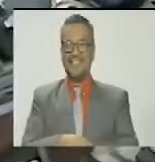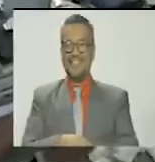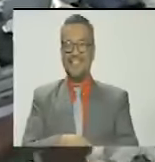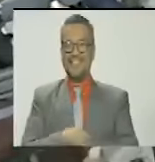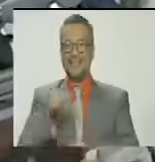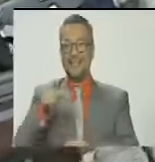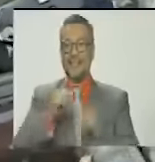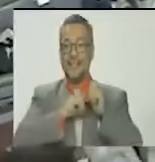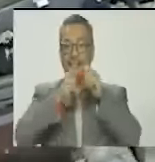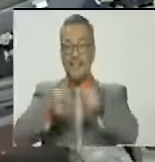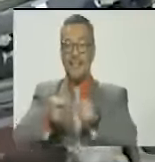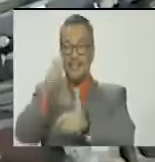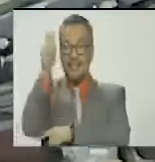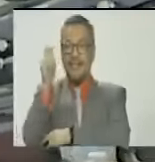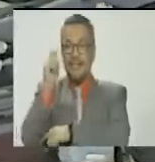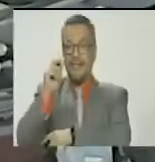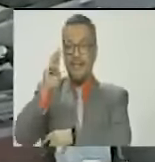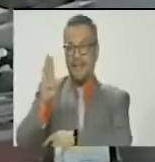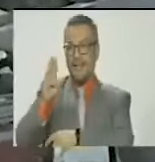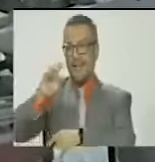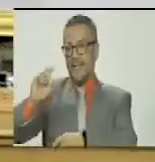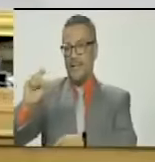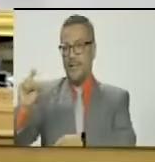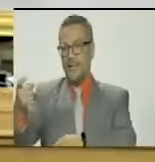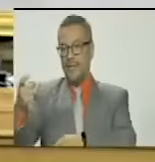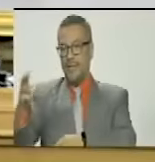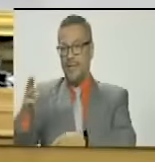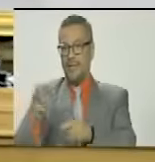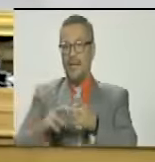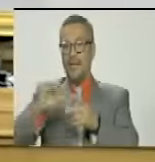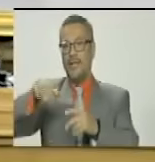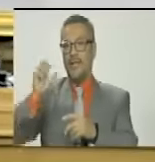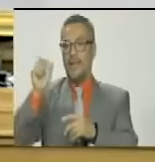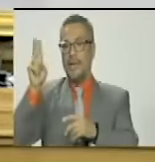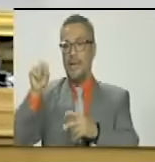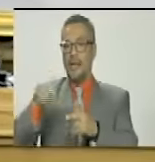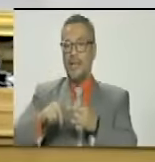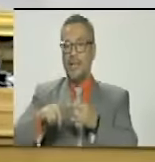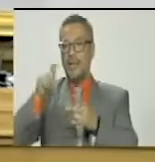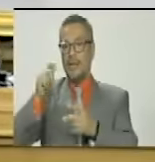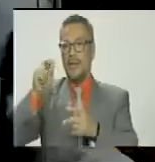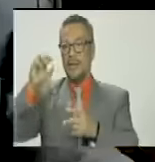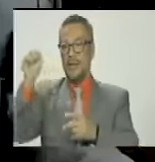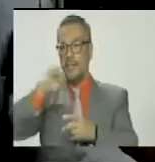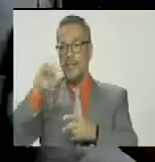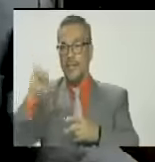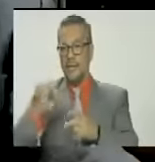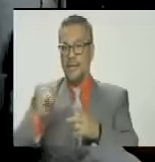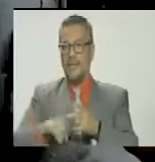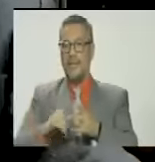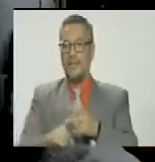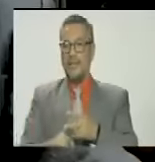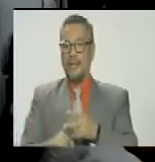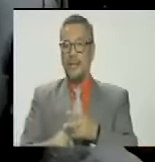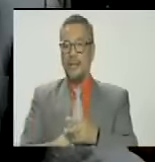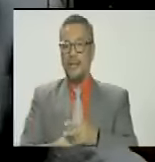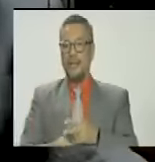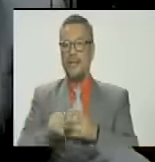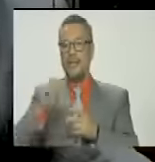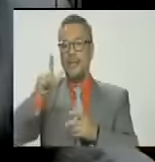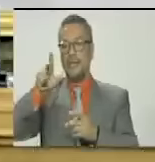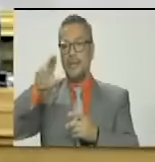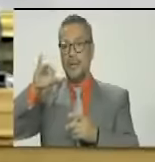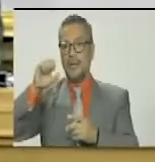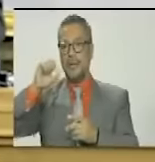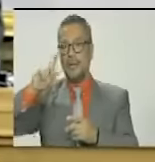Bueno, vamos a designar a los diputados Bernabé Gutiérrez, Juan Carlos Alvarado, Timoteo Zambrano y